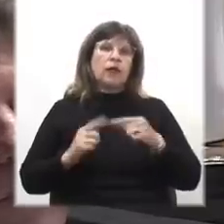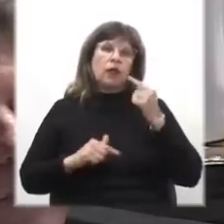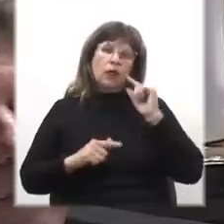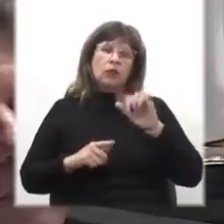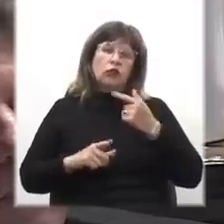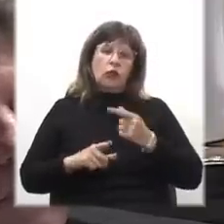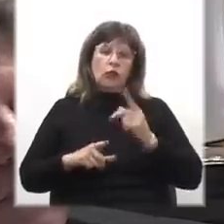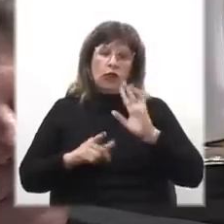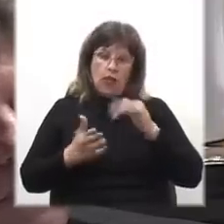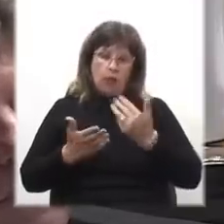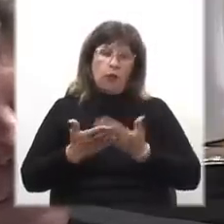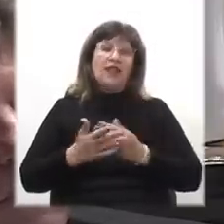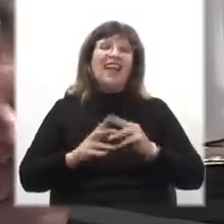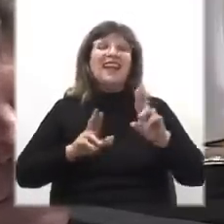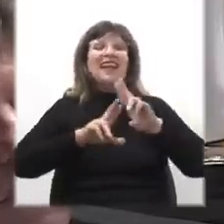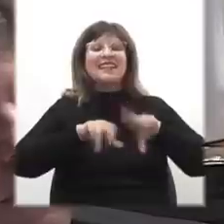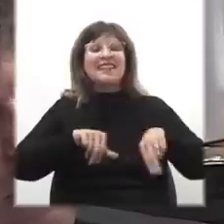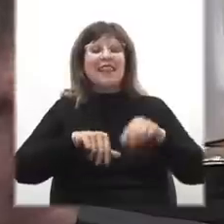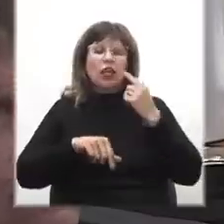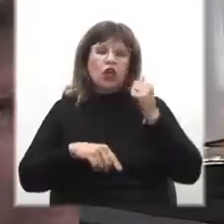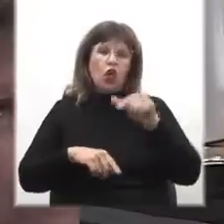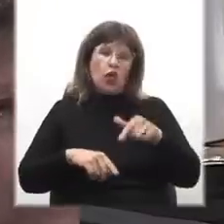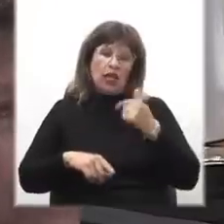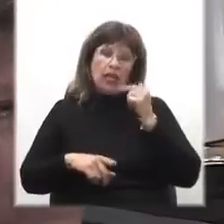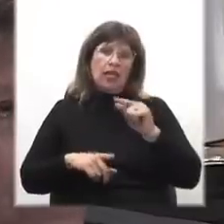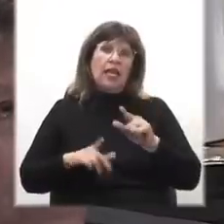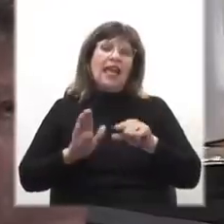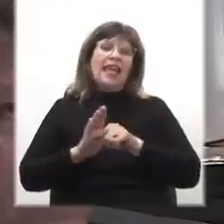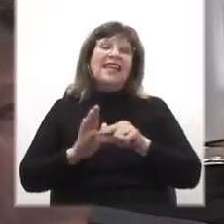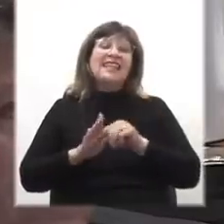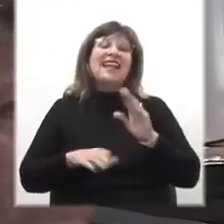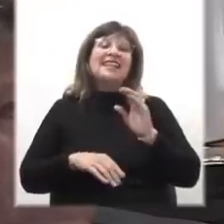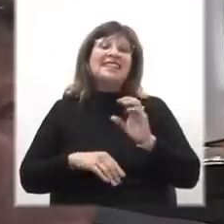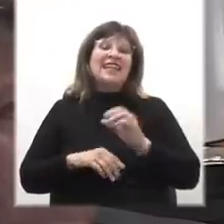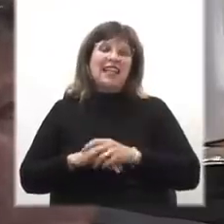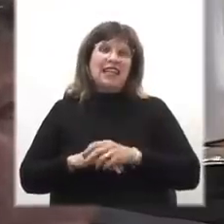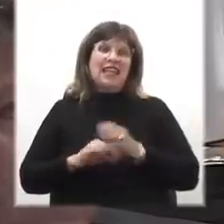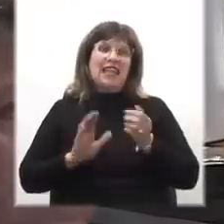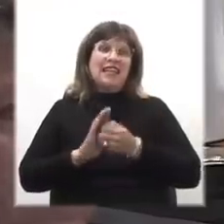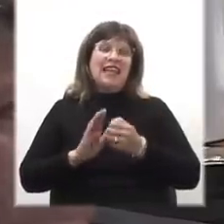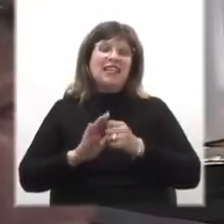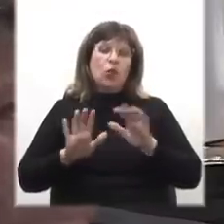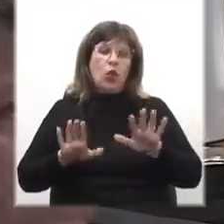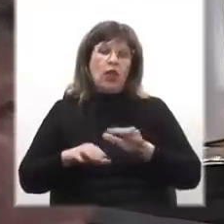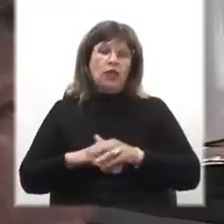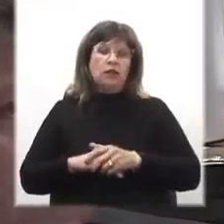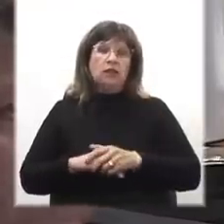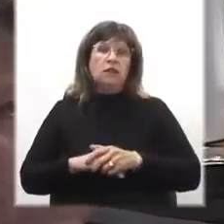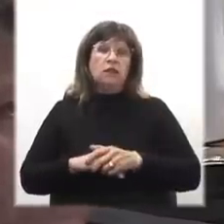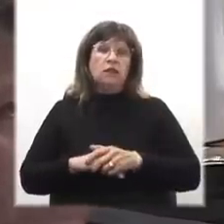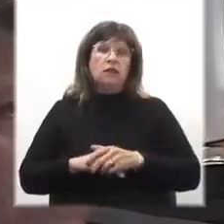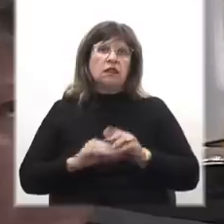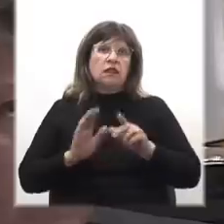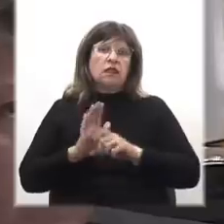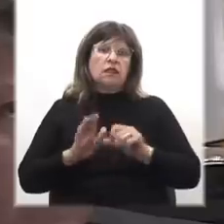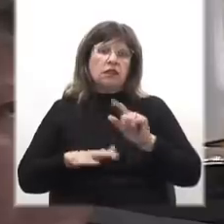se derogue el literal C del artículo 10 de la